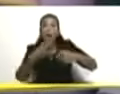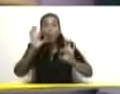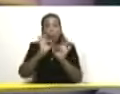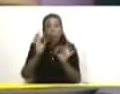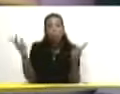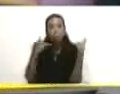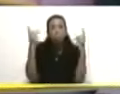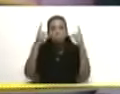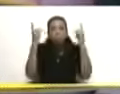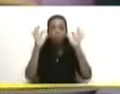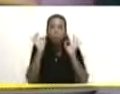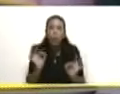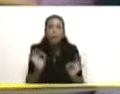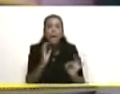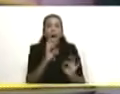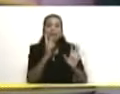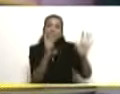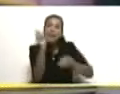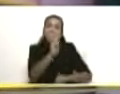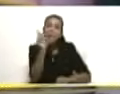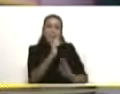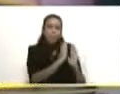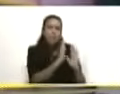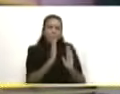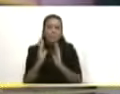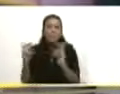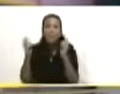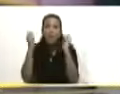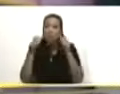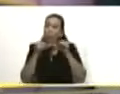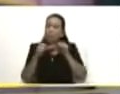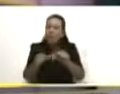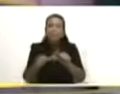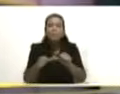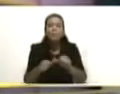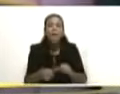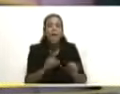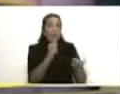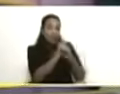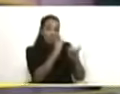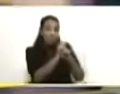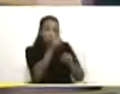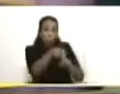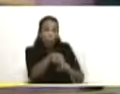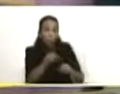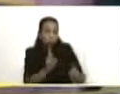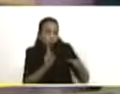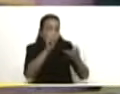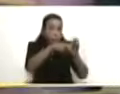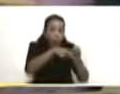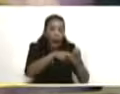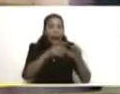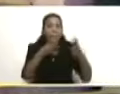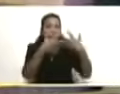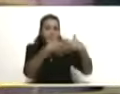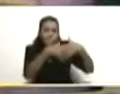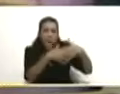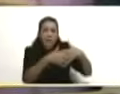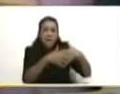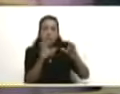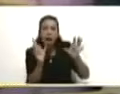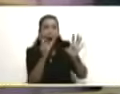juvenil que se harán cada 6 meses y una feria permanente vía online en el que todas las empresas del país, todos